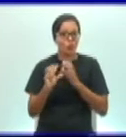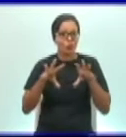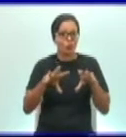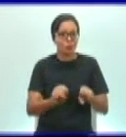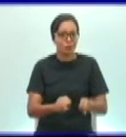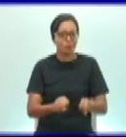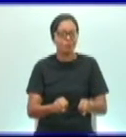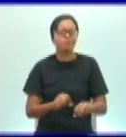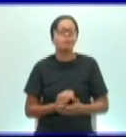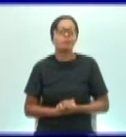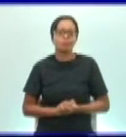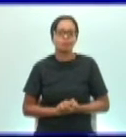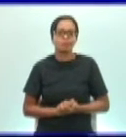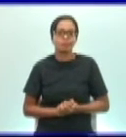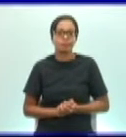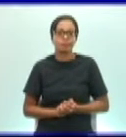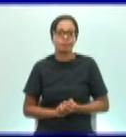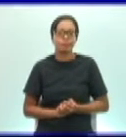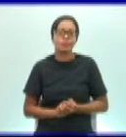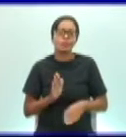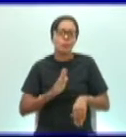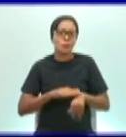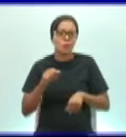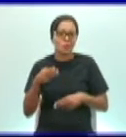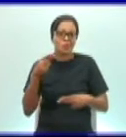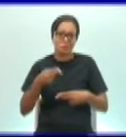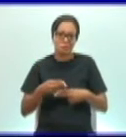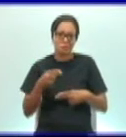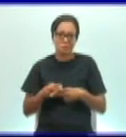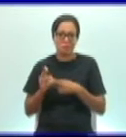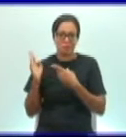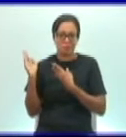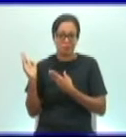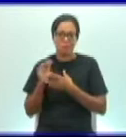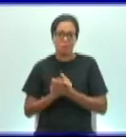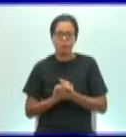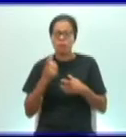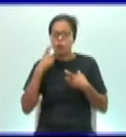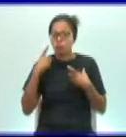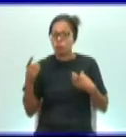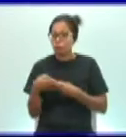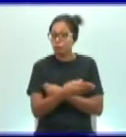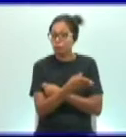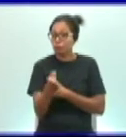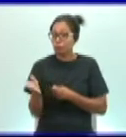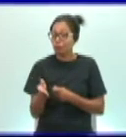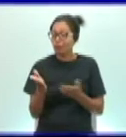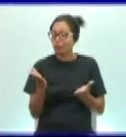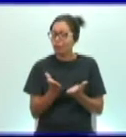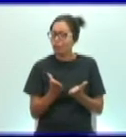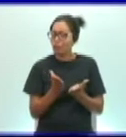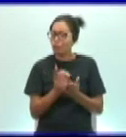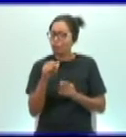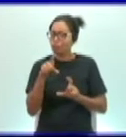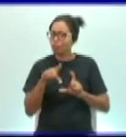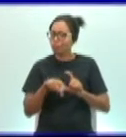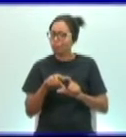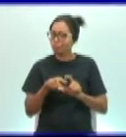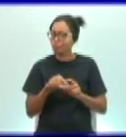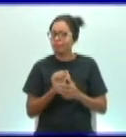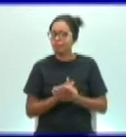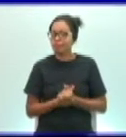acto de Fidel. De ahí el nombre historia me absolverá. Y es importante cuando ustedes trabajen este contenido que a la hora